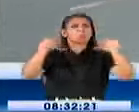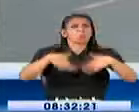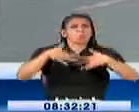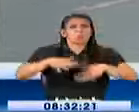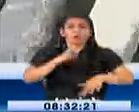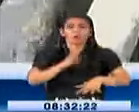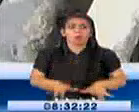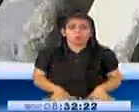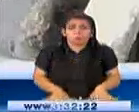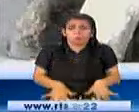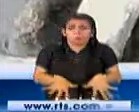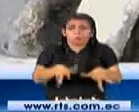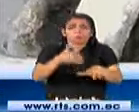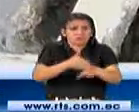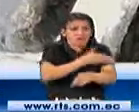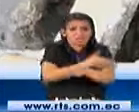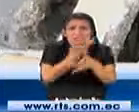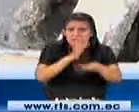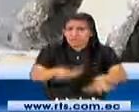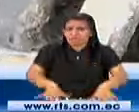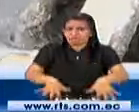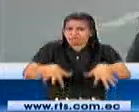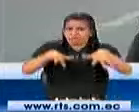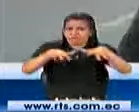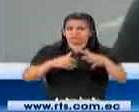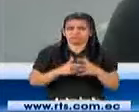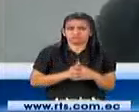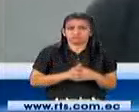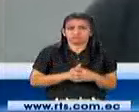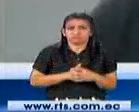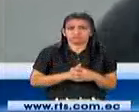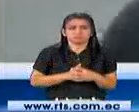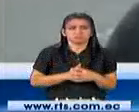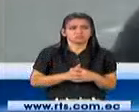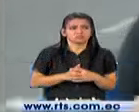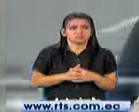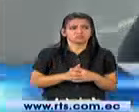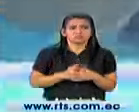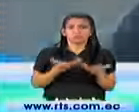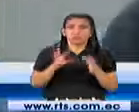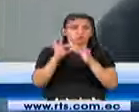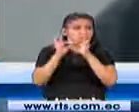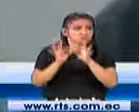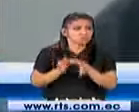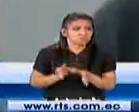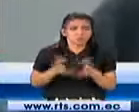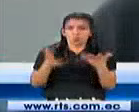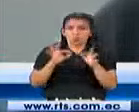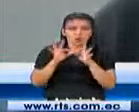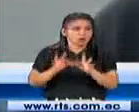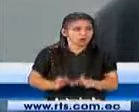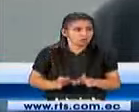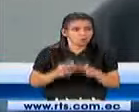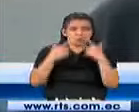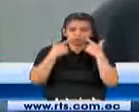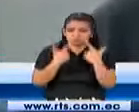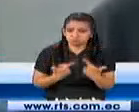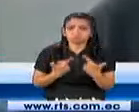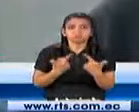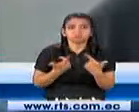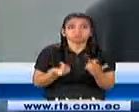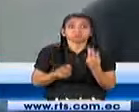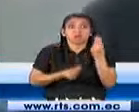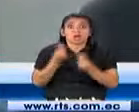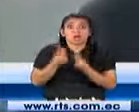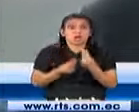produzcan inundaciones, como ya han ocurrido en años anteriores. Esta situación y la falta de mantenimiento adecuado nos ha